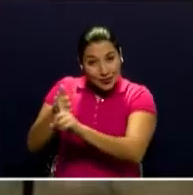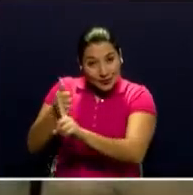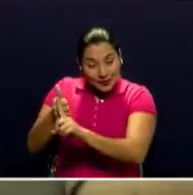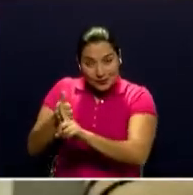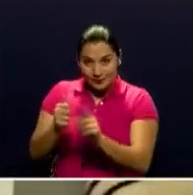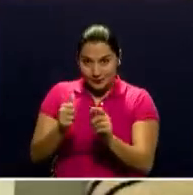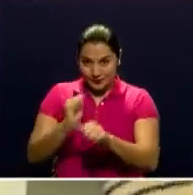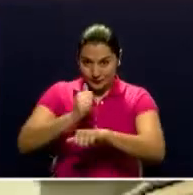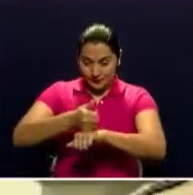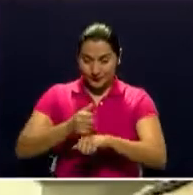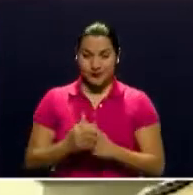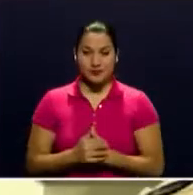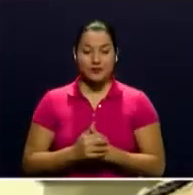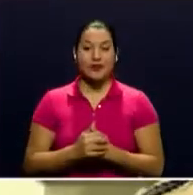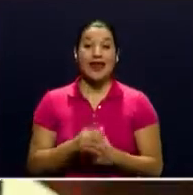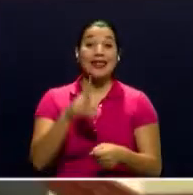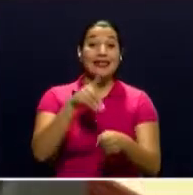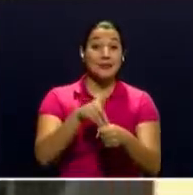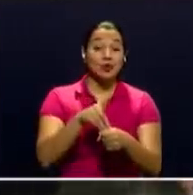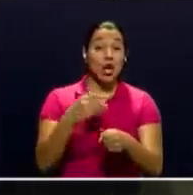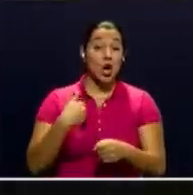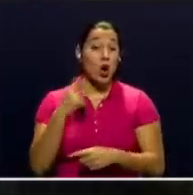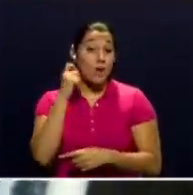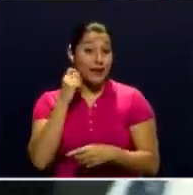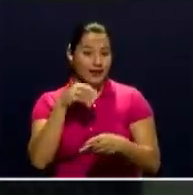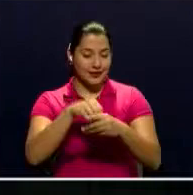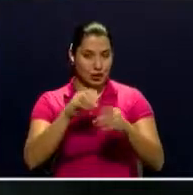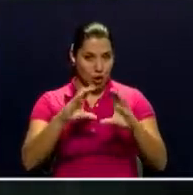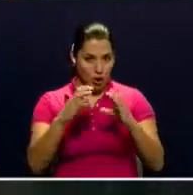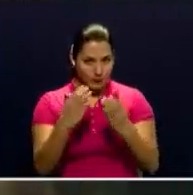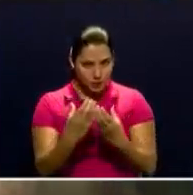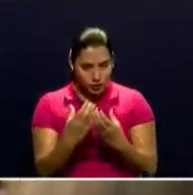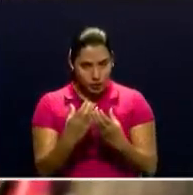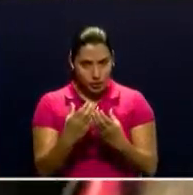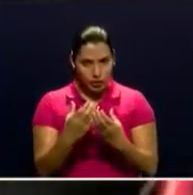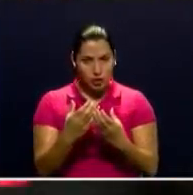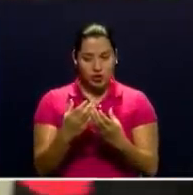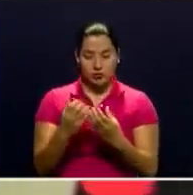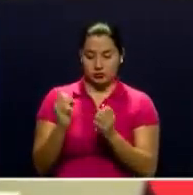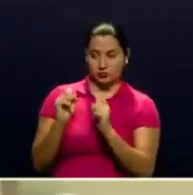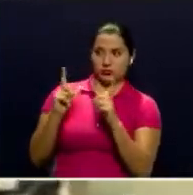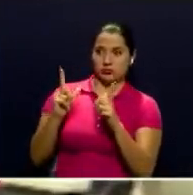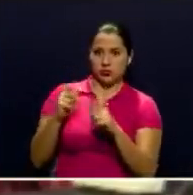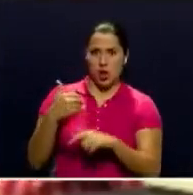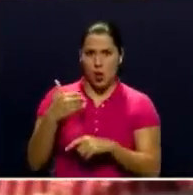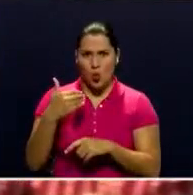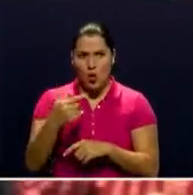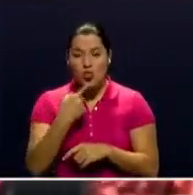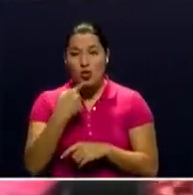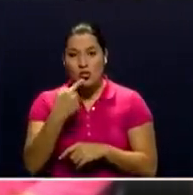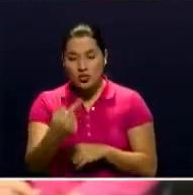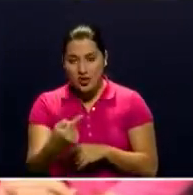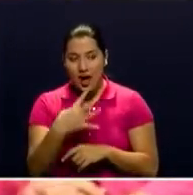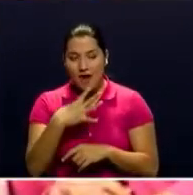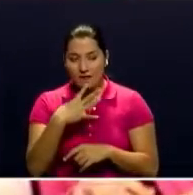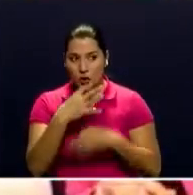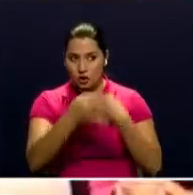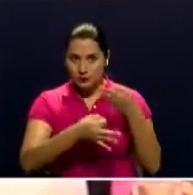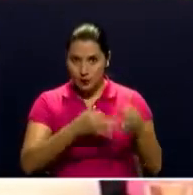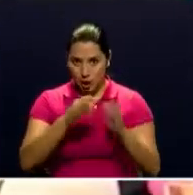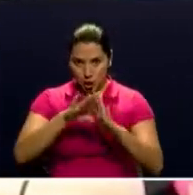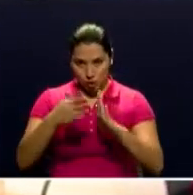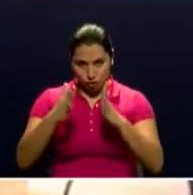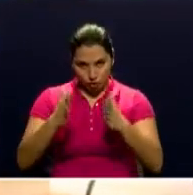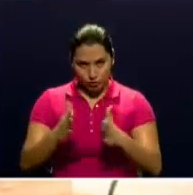Los diputadas y diputados de la comisión se mostraron asombrados de las cifras que dio a conocer la Contralora. Además, mostraron